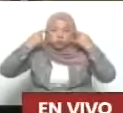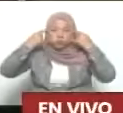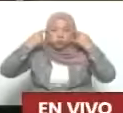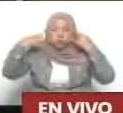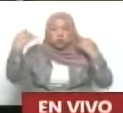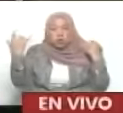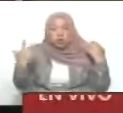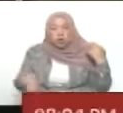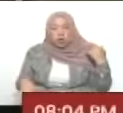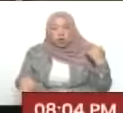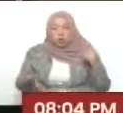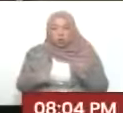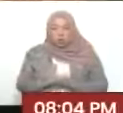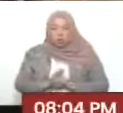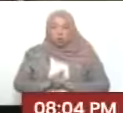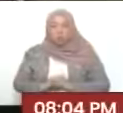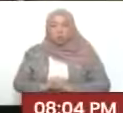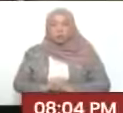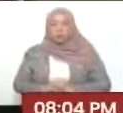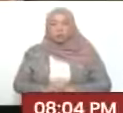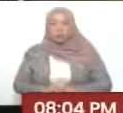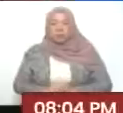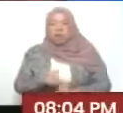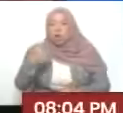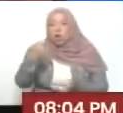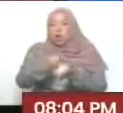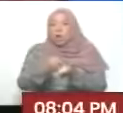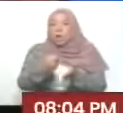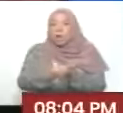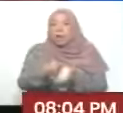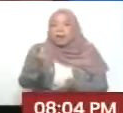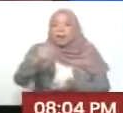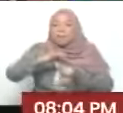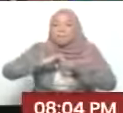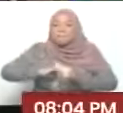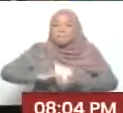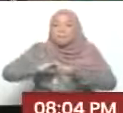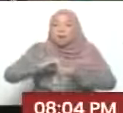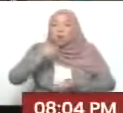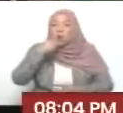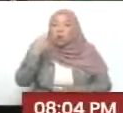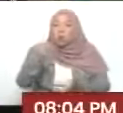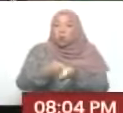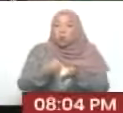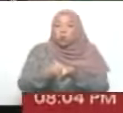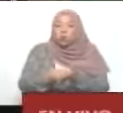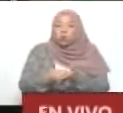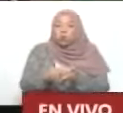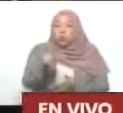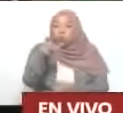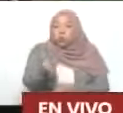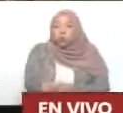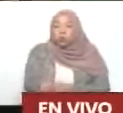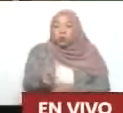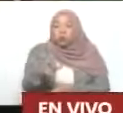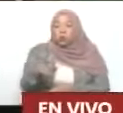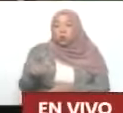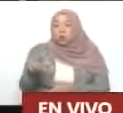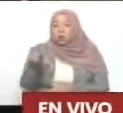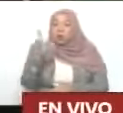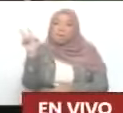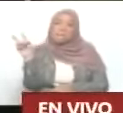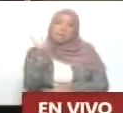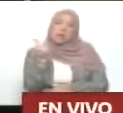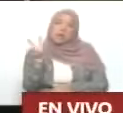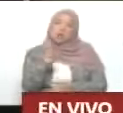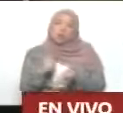no pagó Hacienda. Una vergüenza. Esa es la pareja de ese señor que se pretende el lujo de decir que Venezuela